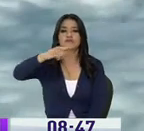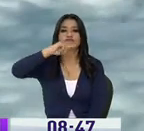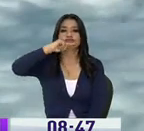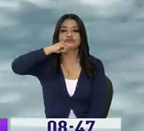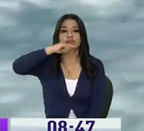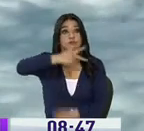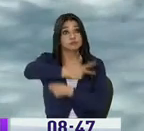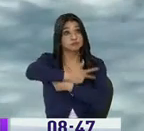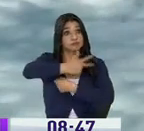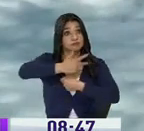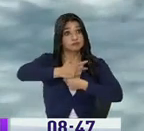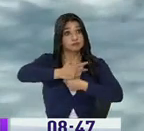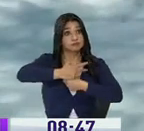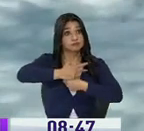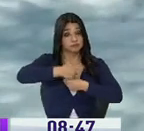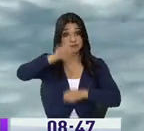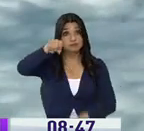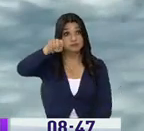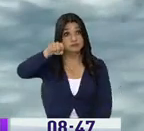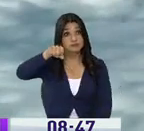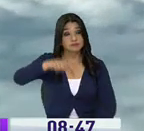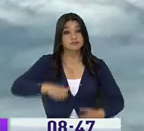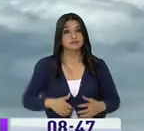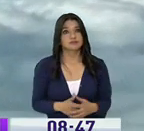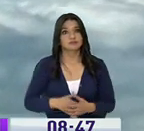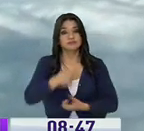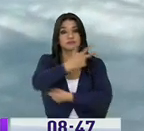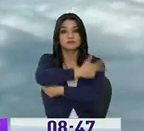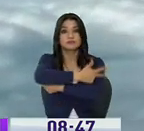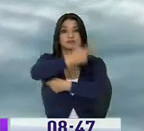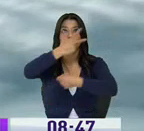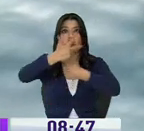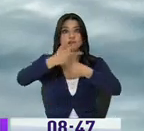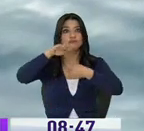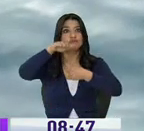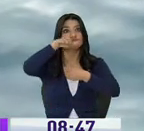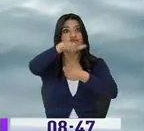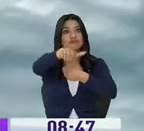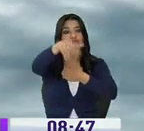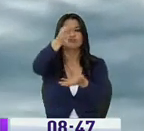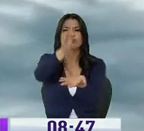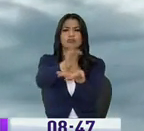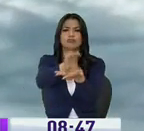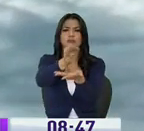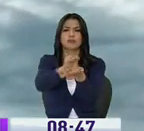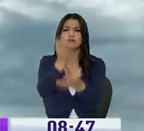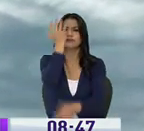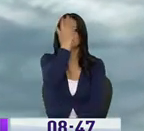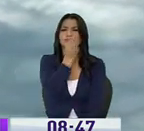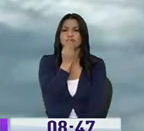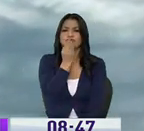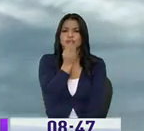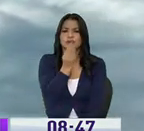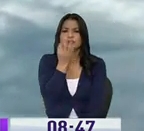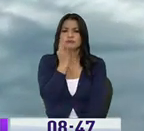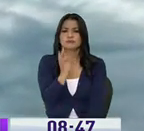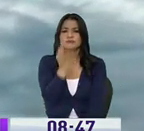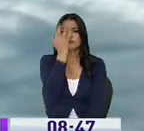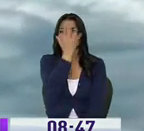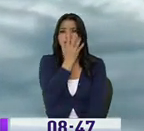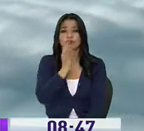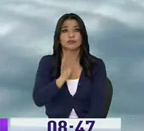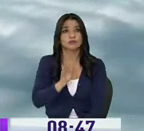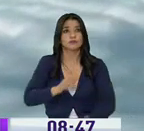el Chimborazo? Sí, ¿no? Parece el Chimborazo porque el fondo está Cotopaxi, vean, claro, vean, al fondo